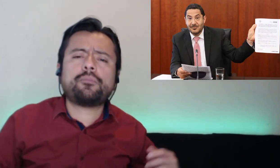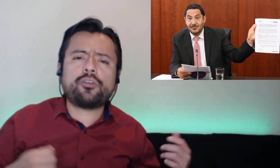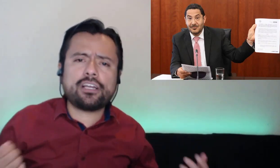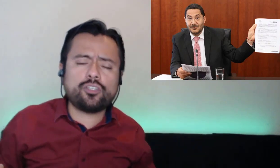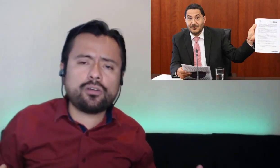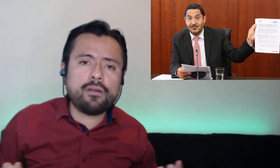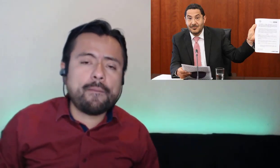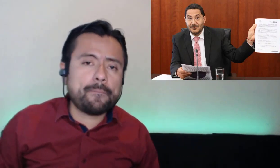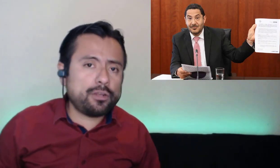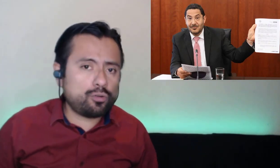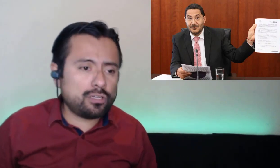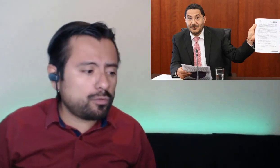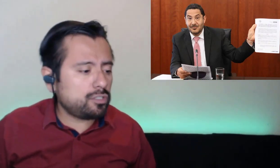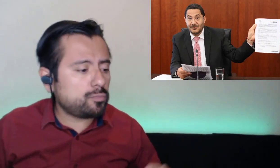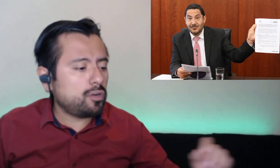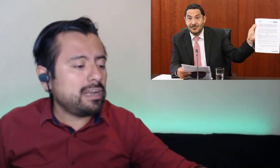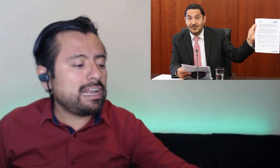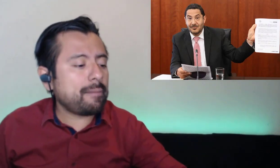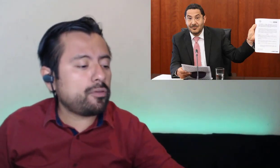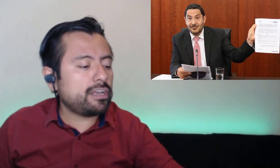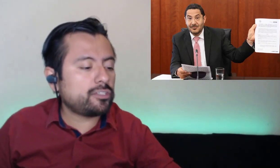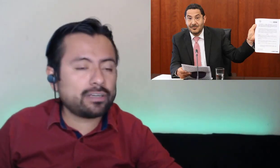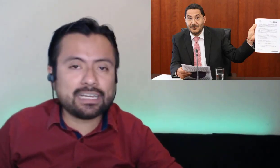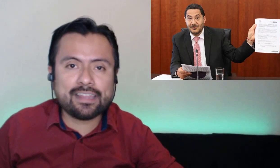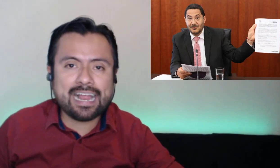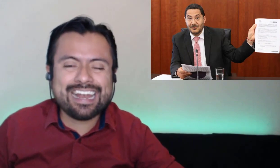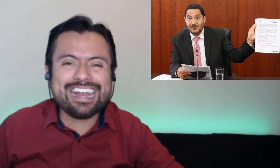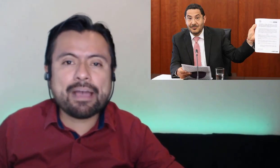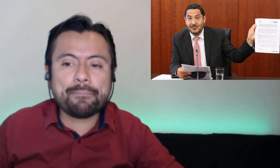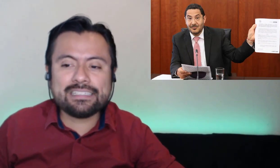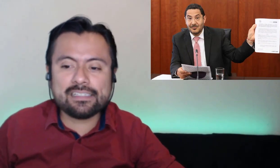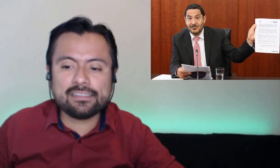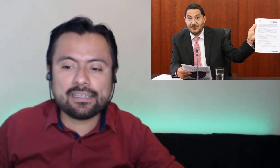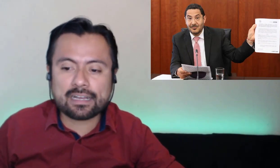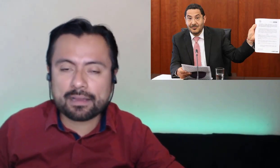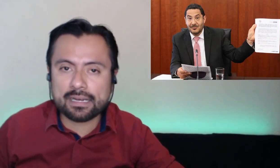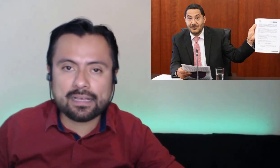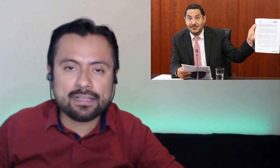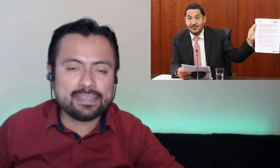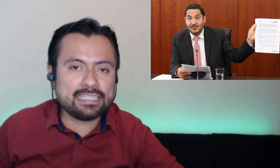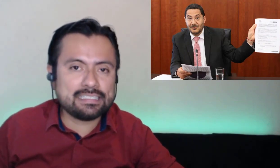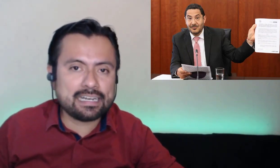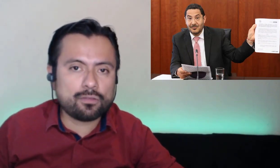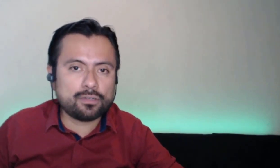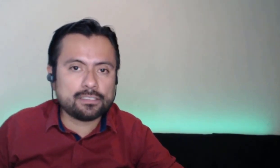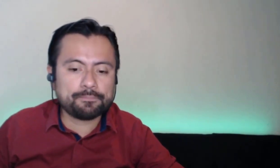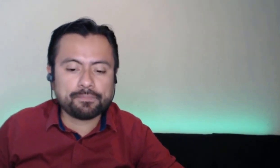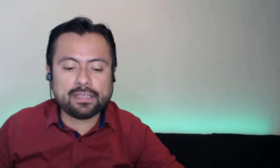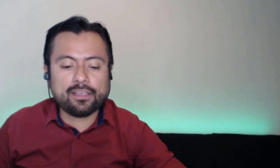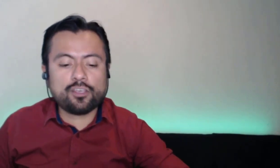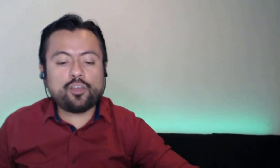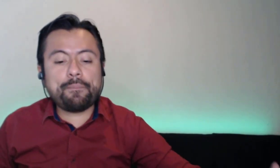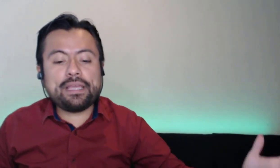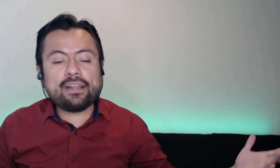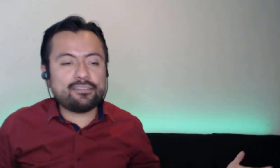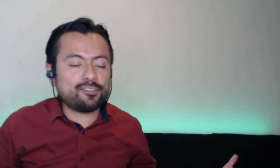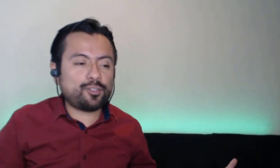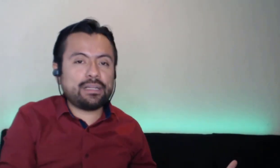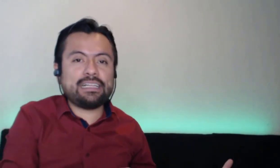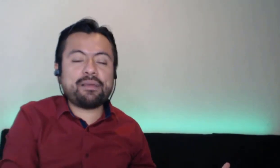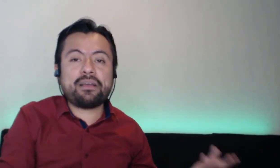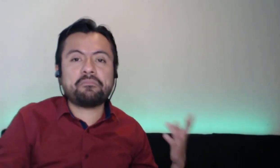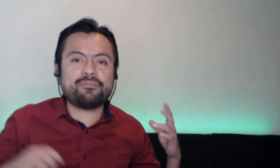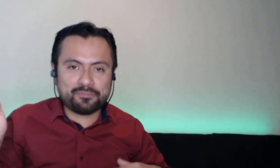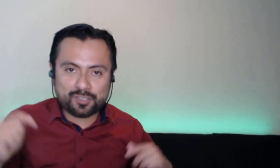puede tener proyección pero no es lo mismo la proyección que le da la presidencia de la cámara de senadores que opinan